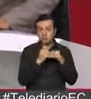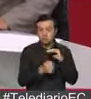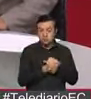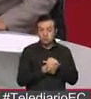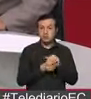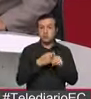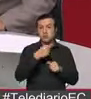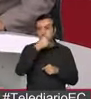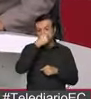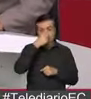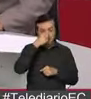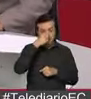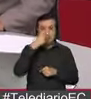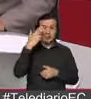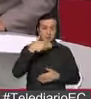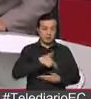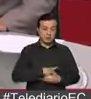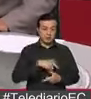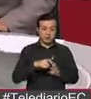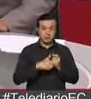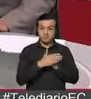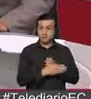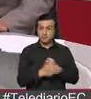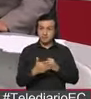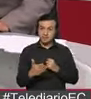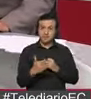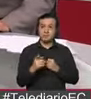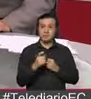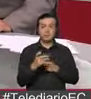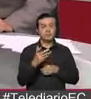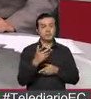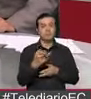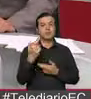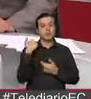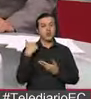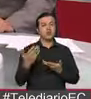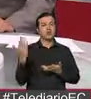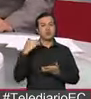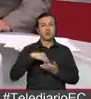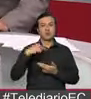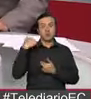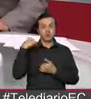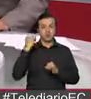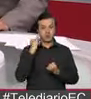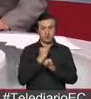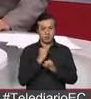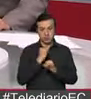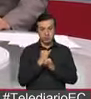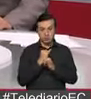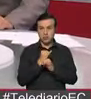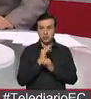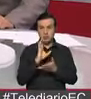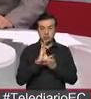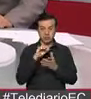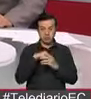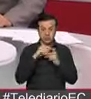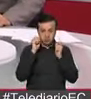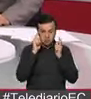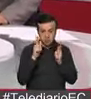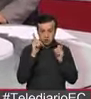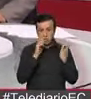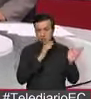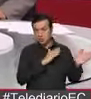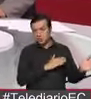drogas armas personas entonces hay que devolver competencias a una institución desde lo central o hay que tener